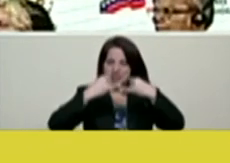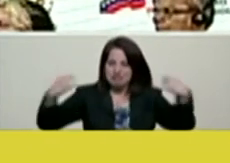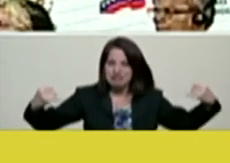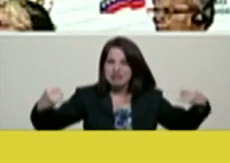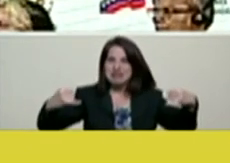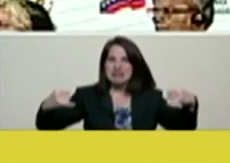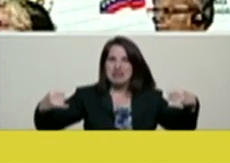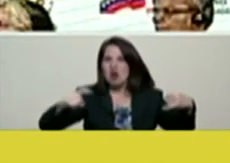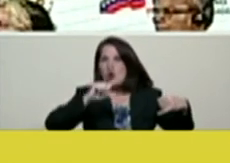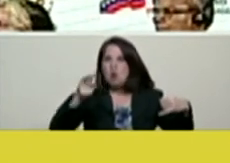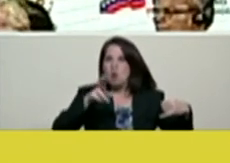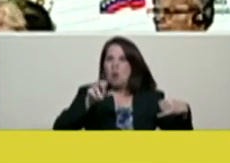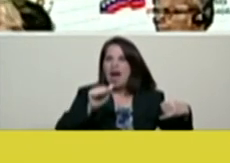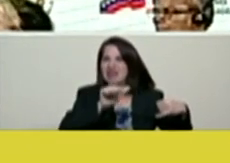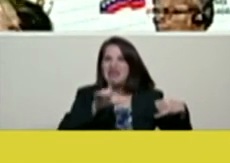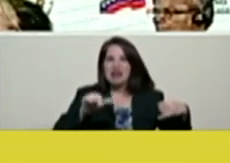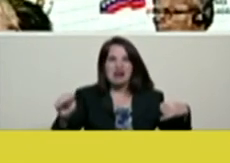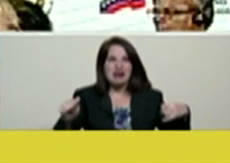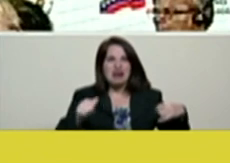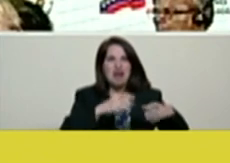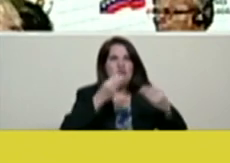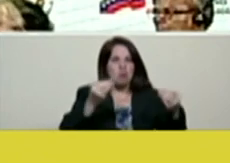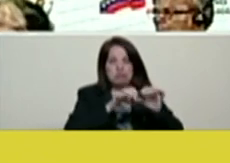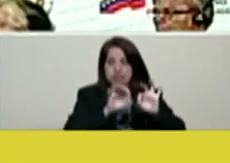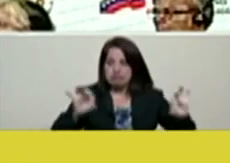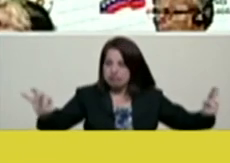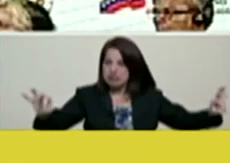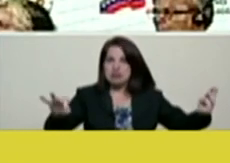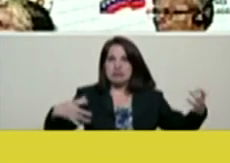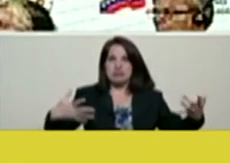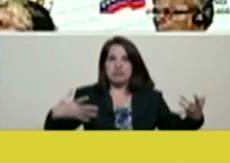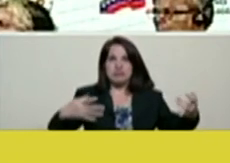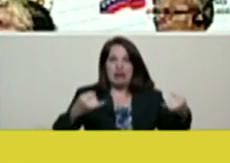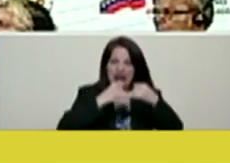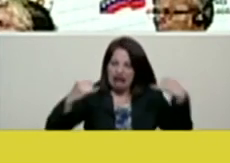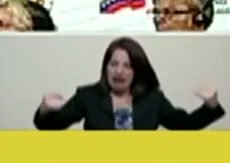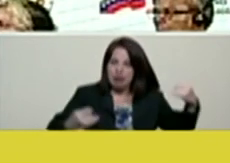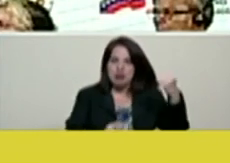llamados, ¿cómo que se? Guayas, cables de púas,